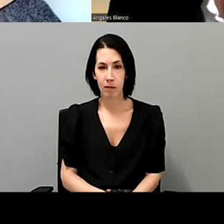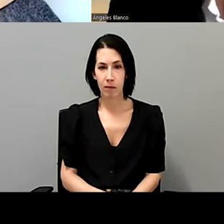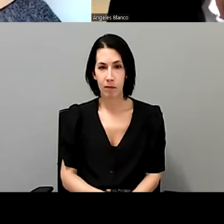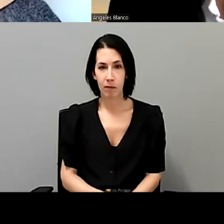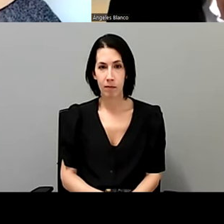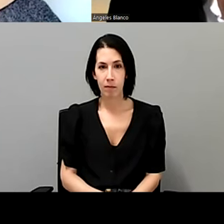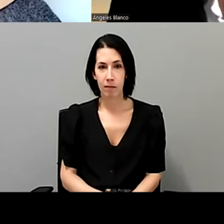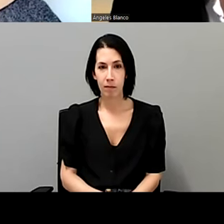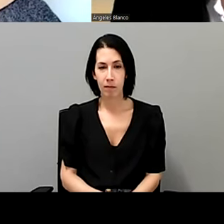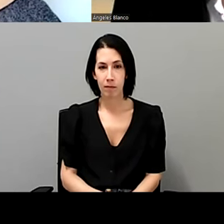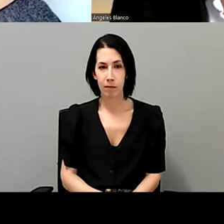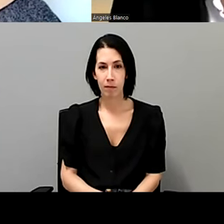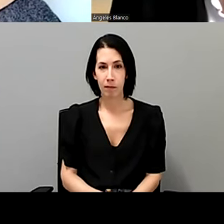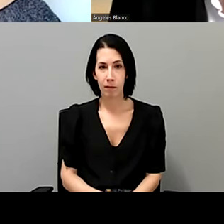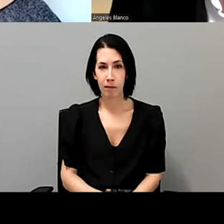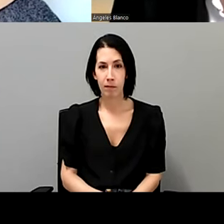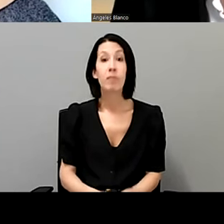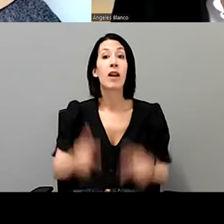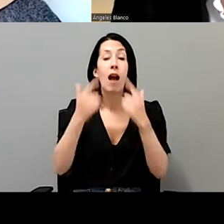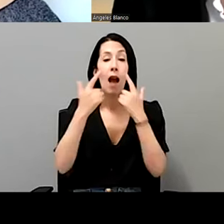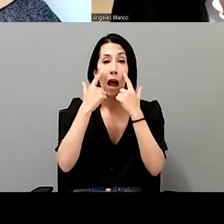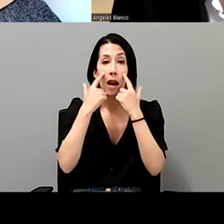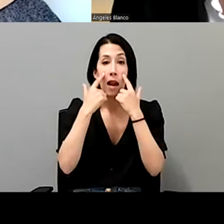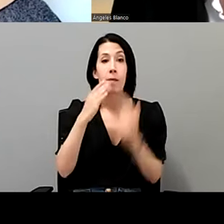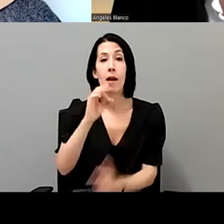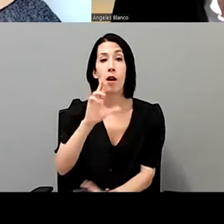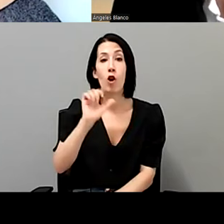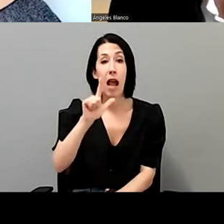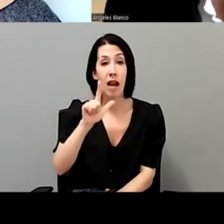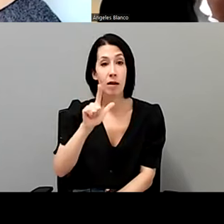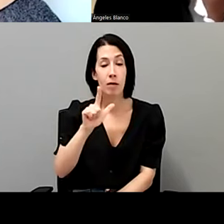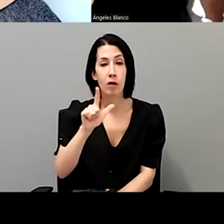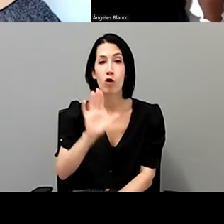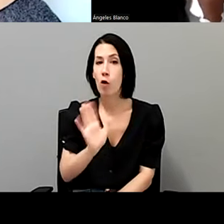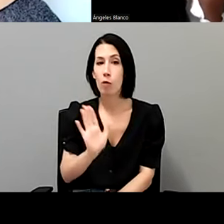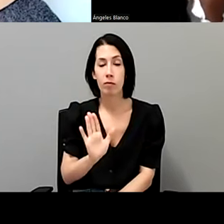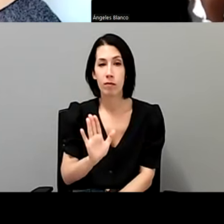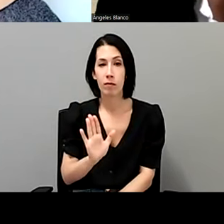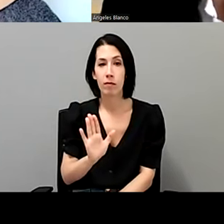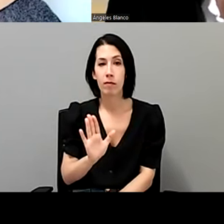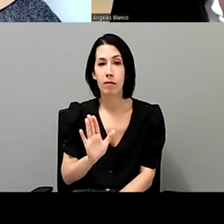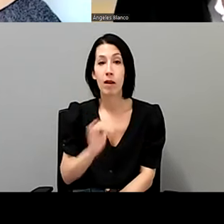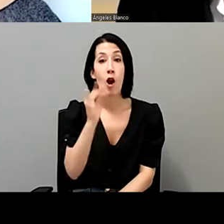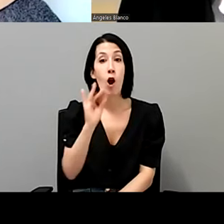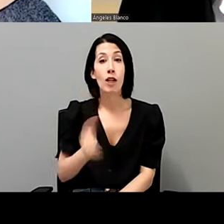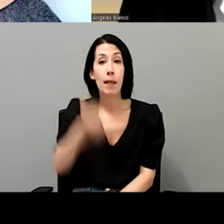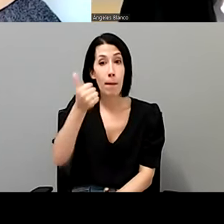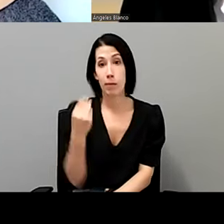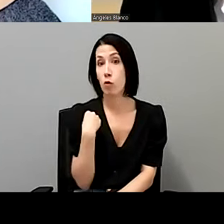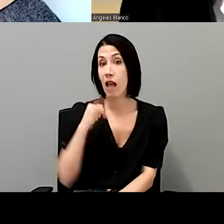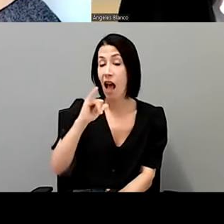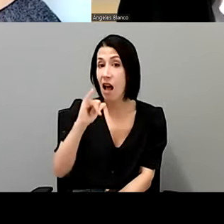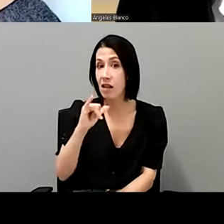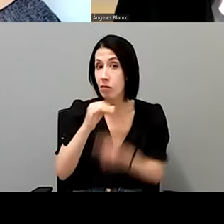Madre mía. A ver, Coral, María. Bueno, no. José, no sé si tiene más preguntas.